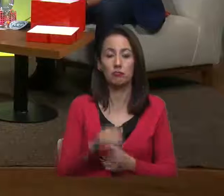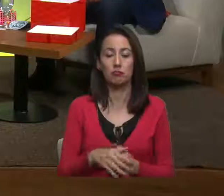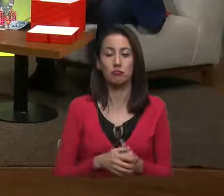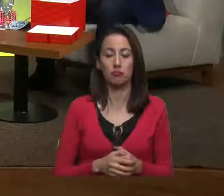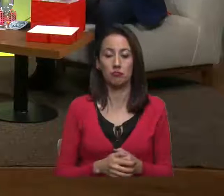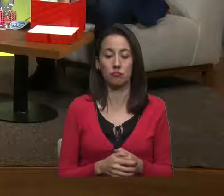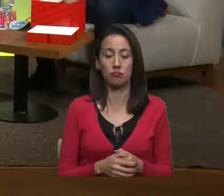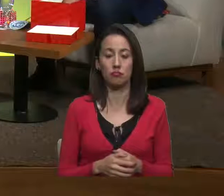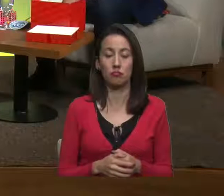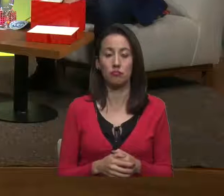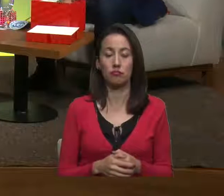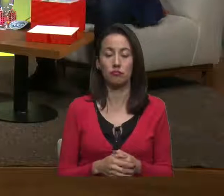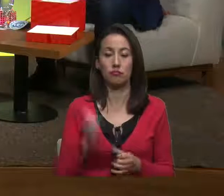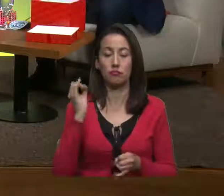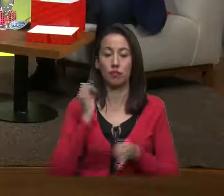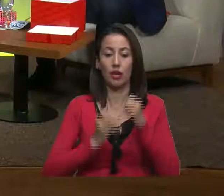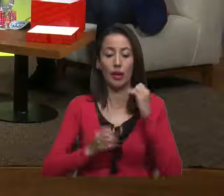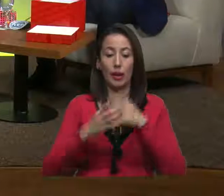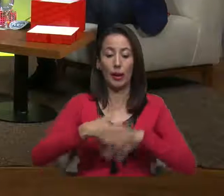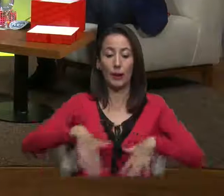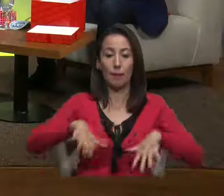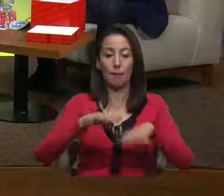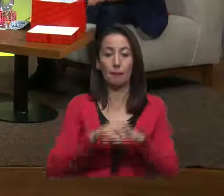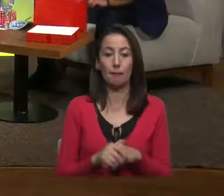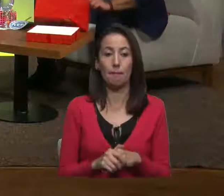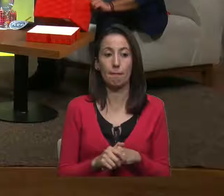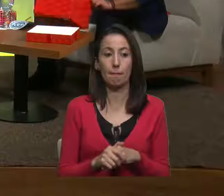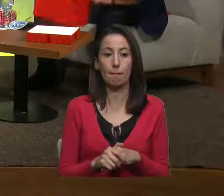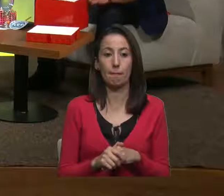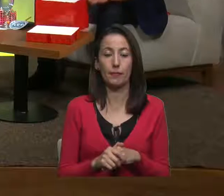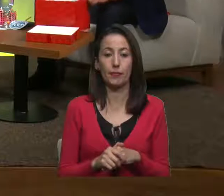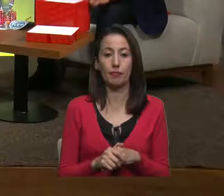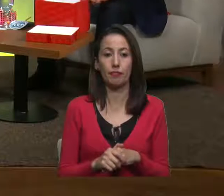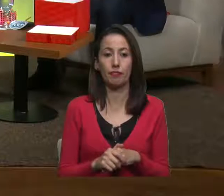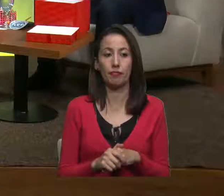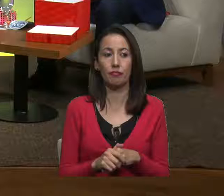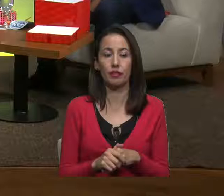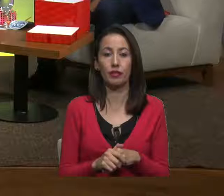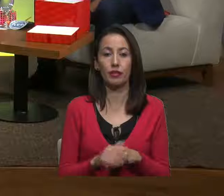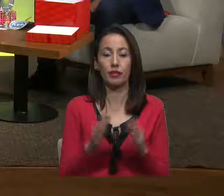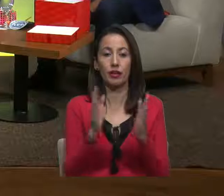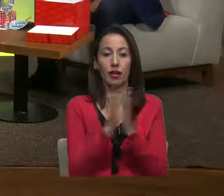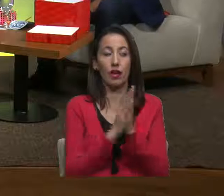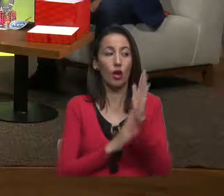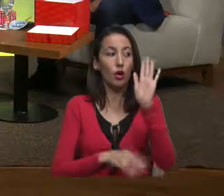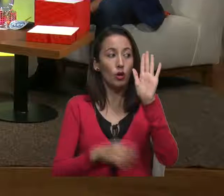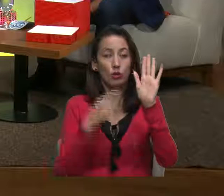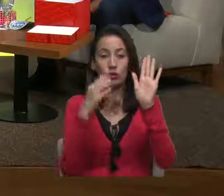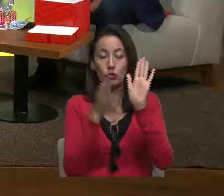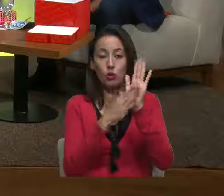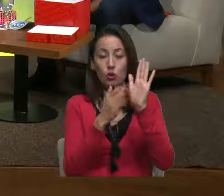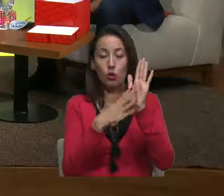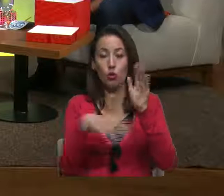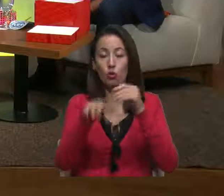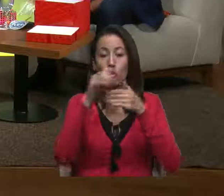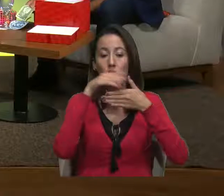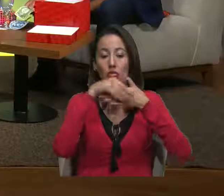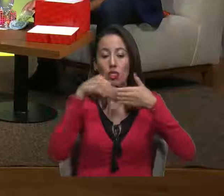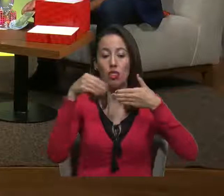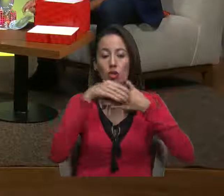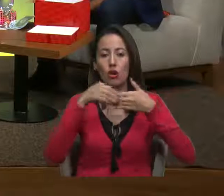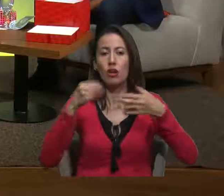posición por favor el último elemento o quizás el penúltimo no lo sé el último si el dólar muy bien